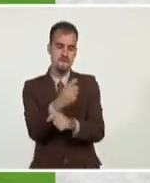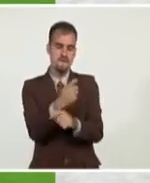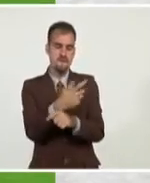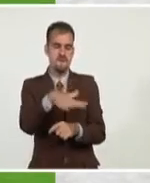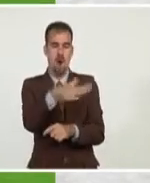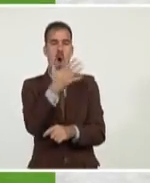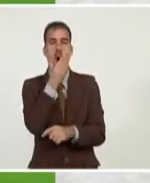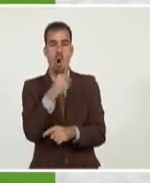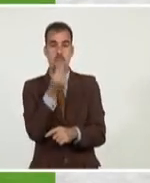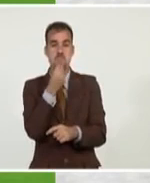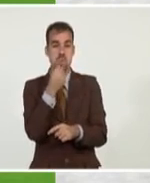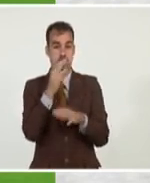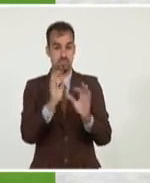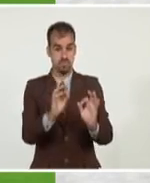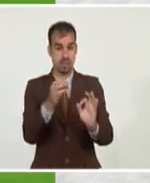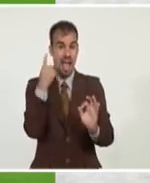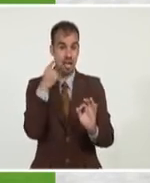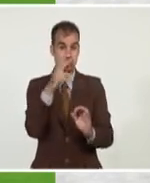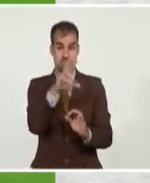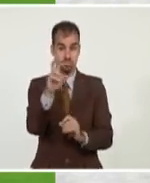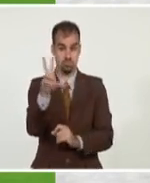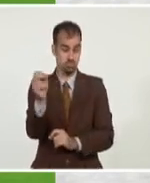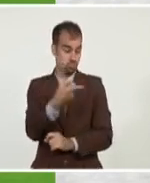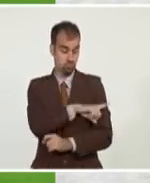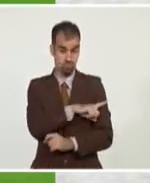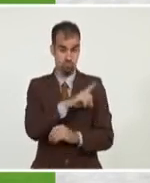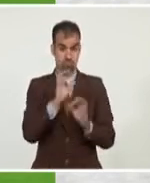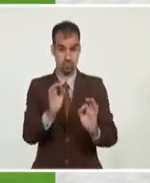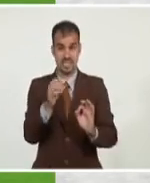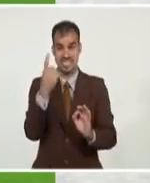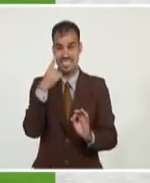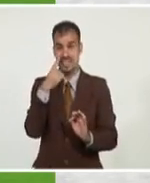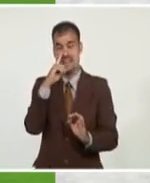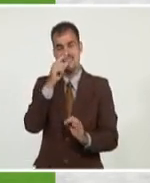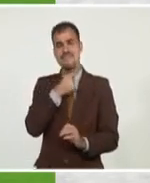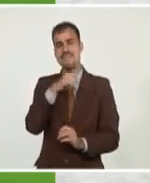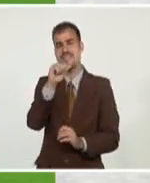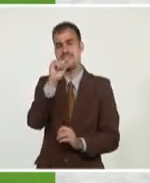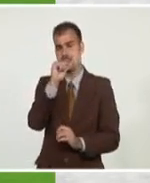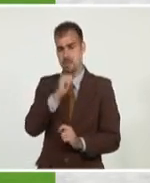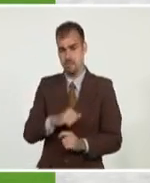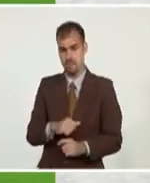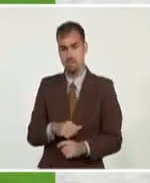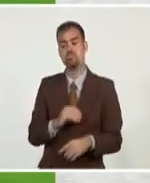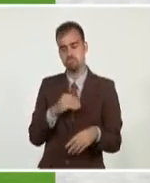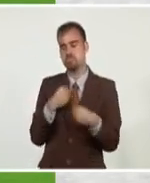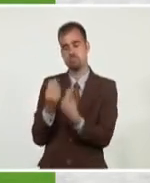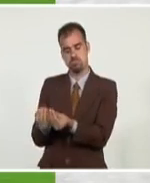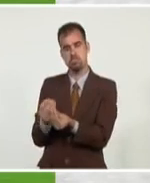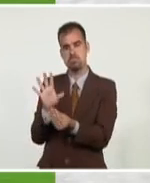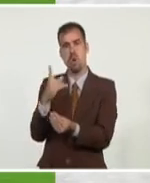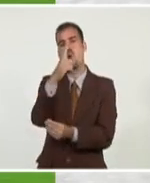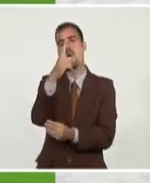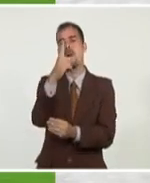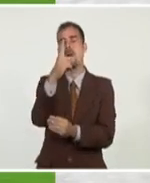activistas. En el año 2020, la NED, por eso ven aquí el logotipo de la NED, bueno, la NED le otorgó